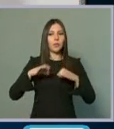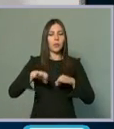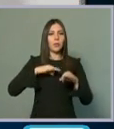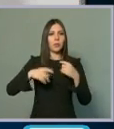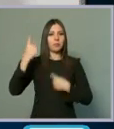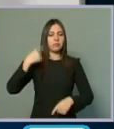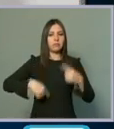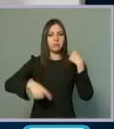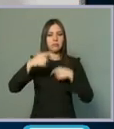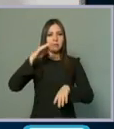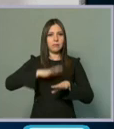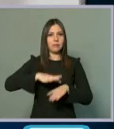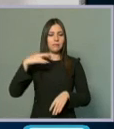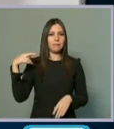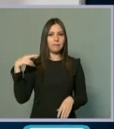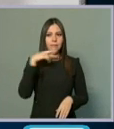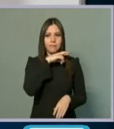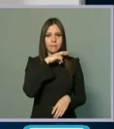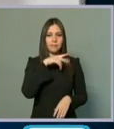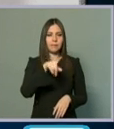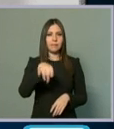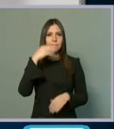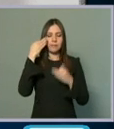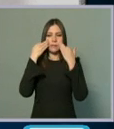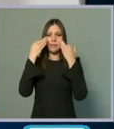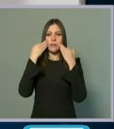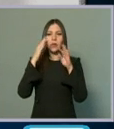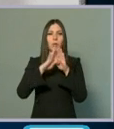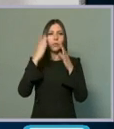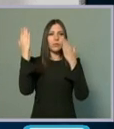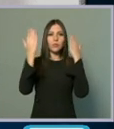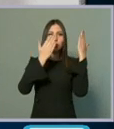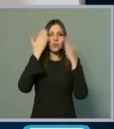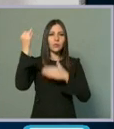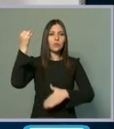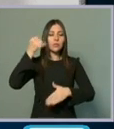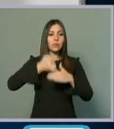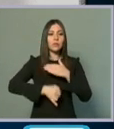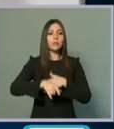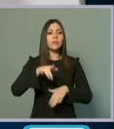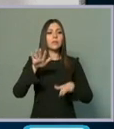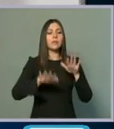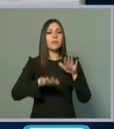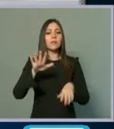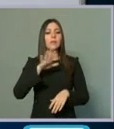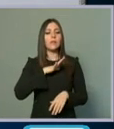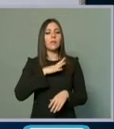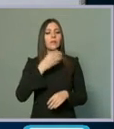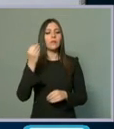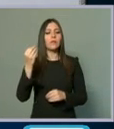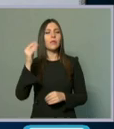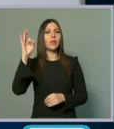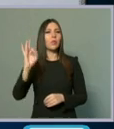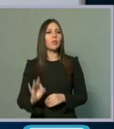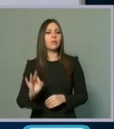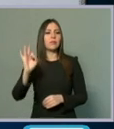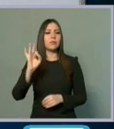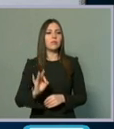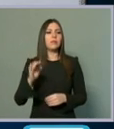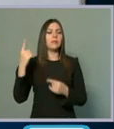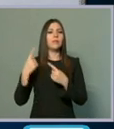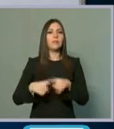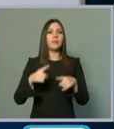Si lo podemos evidenciar a través de un estudio clínico, hay muchos porcentajes